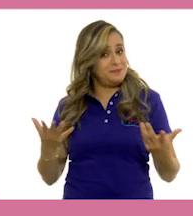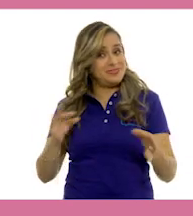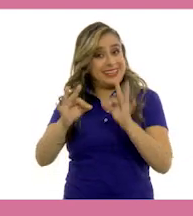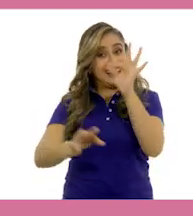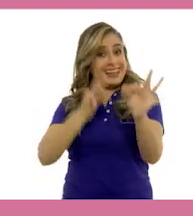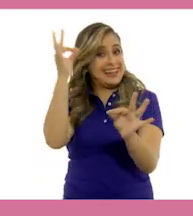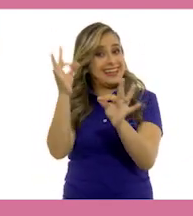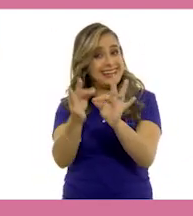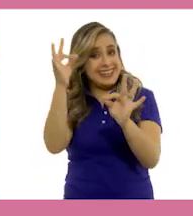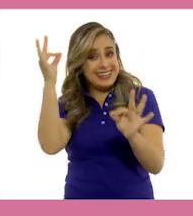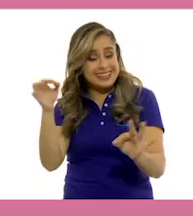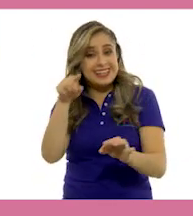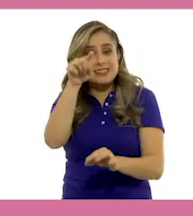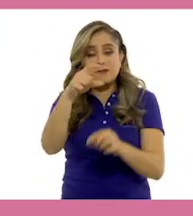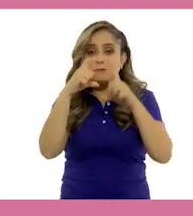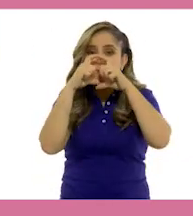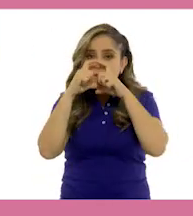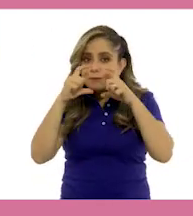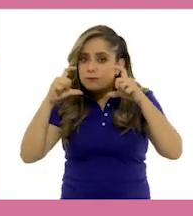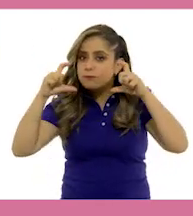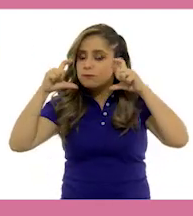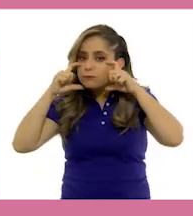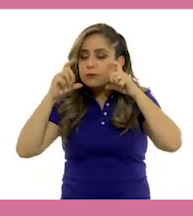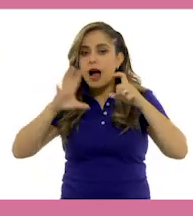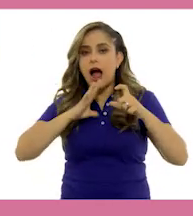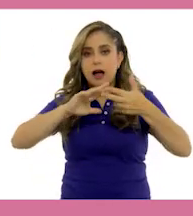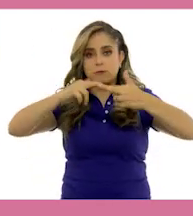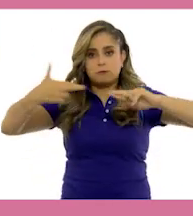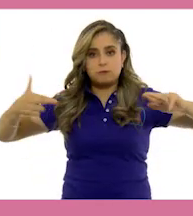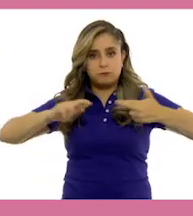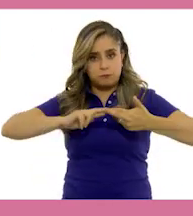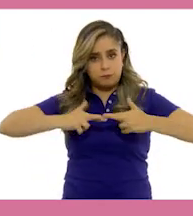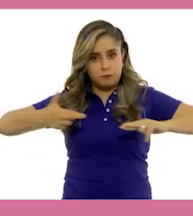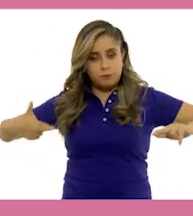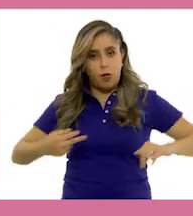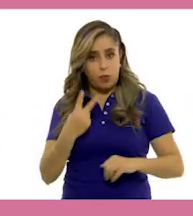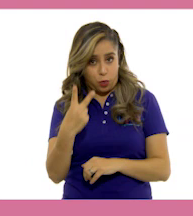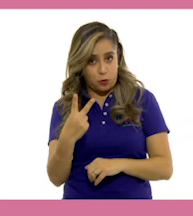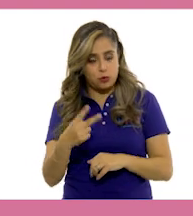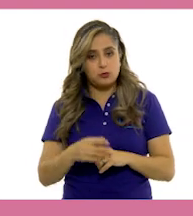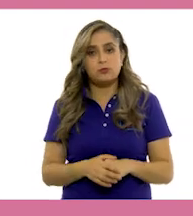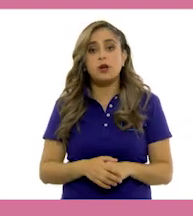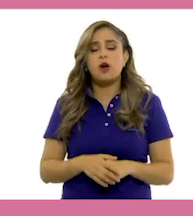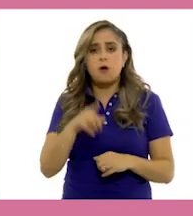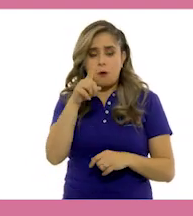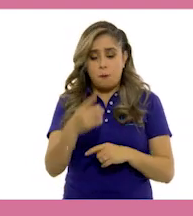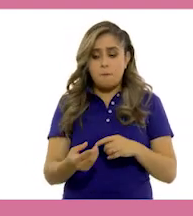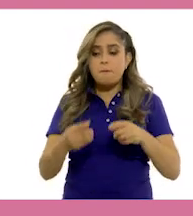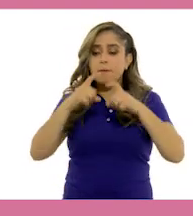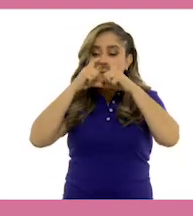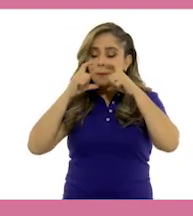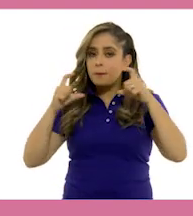¡Listo! Ya tienes un cubrebocas con 2 pares de cuerdas. Para